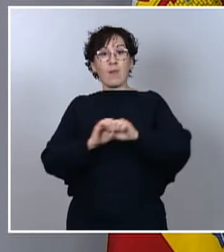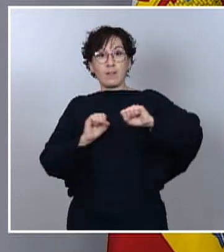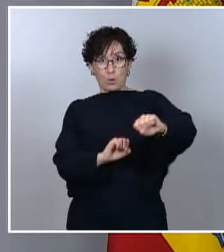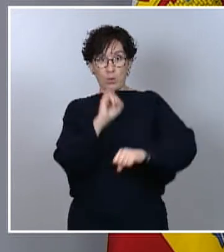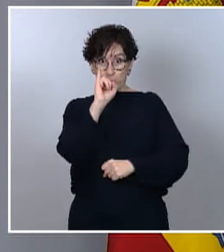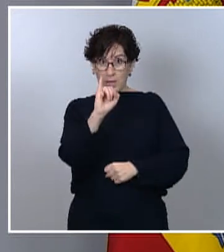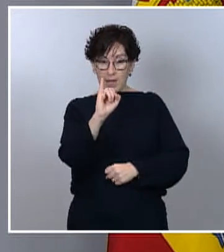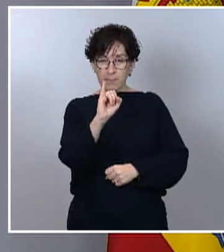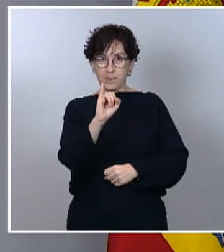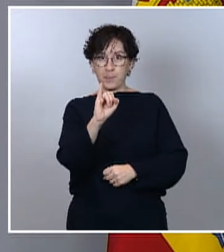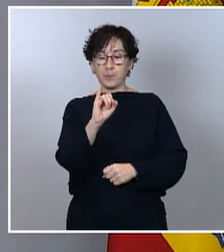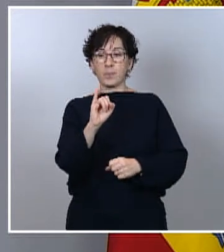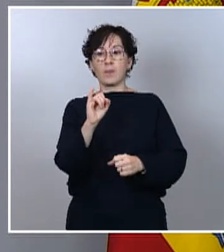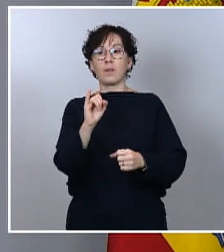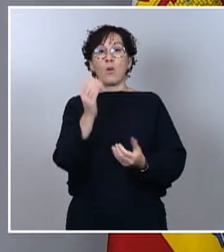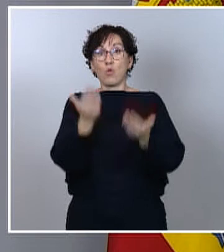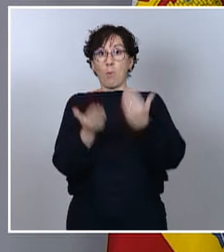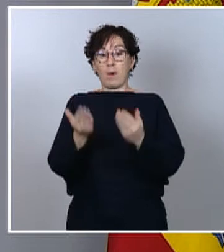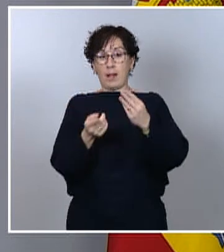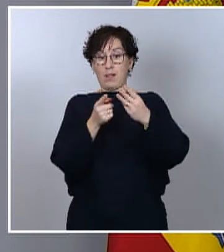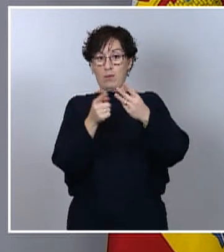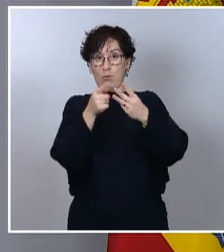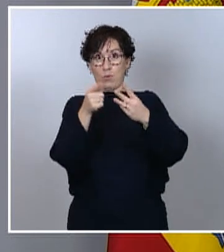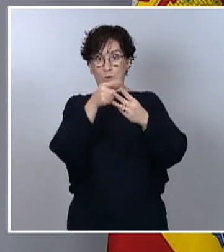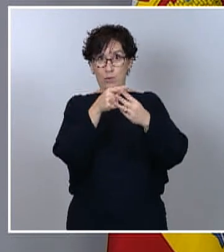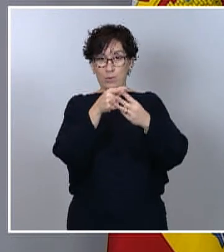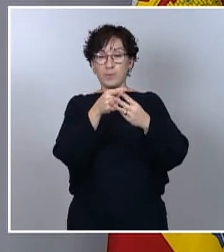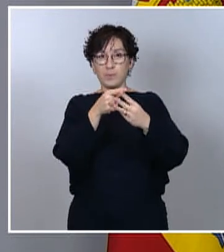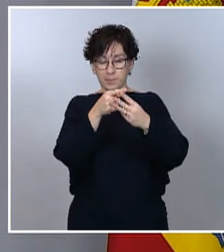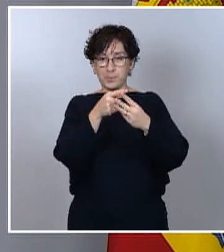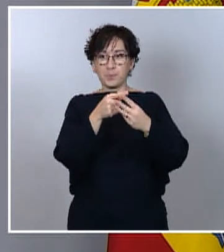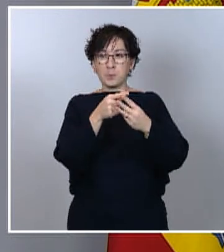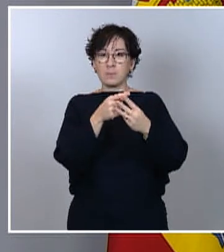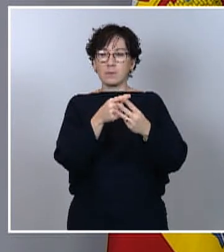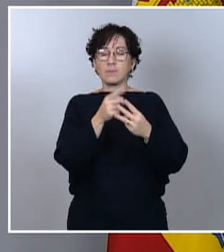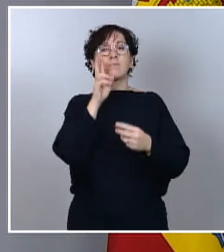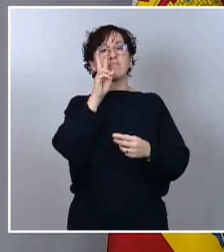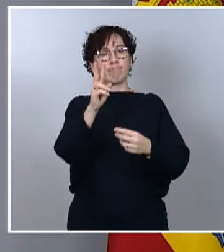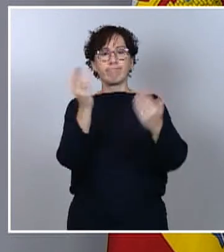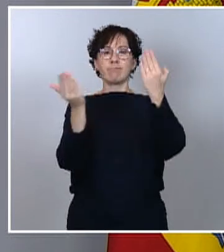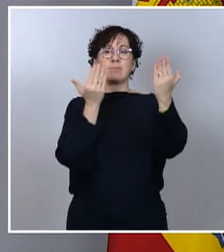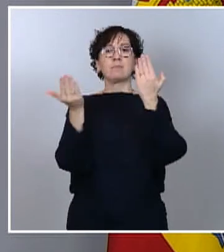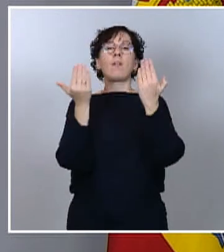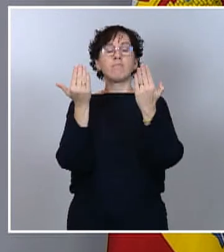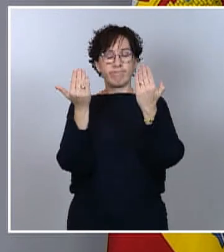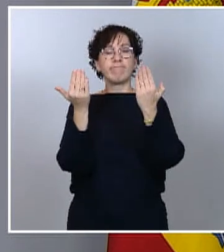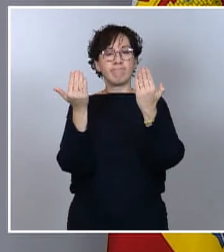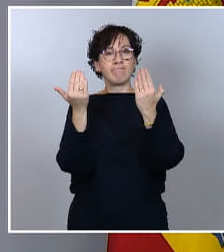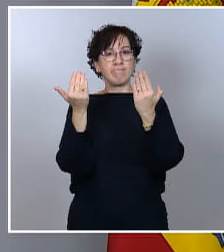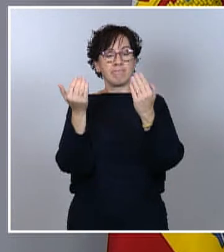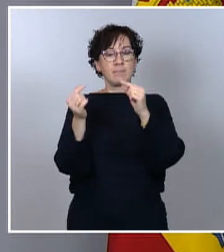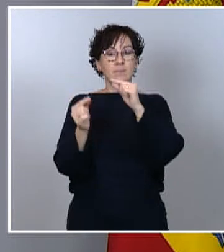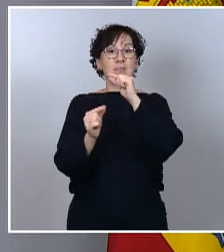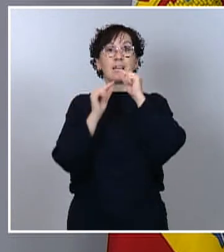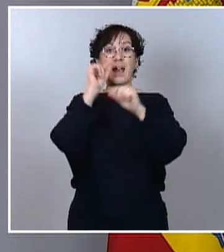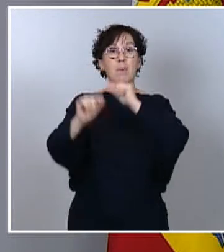mapas de las 3 primeras rondas con el mapa actual es cómo ha habido una difusión de la epidemia. La